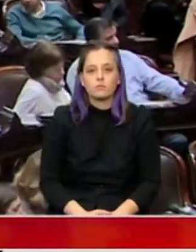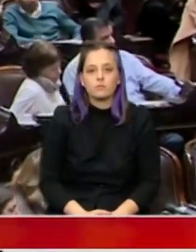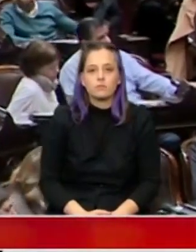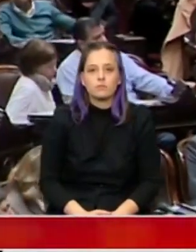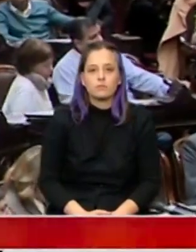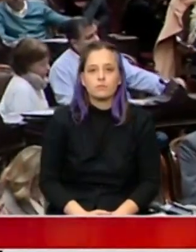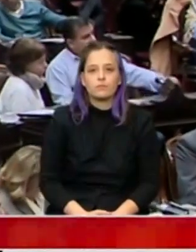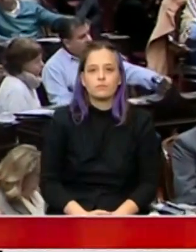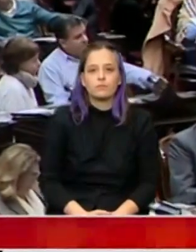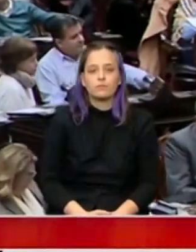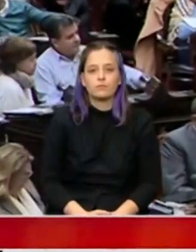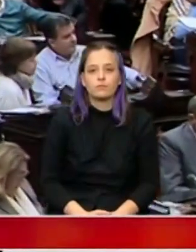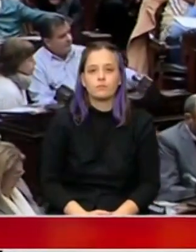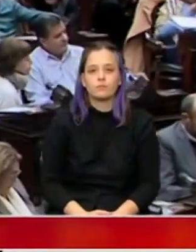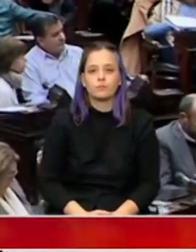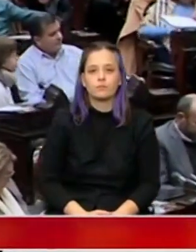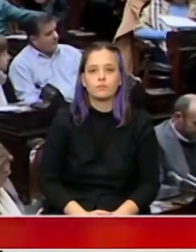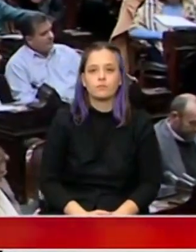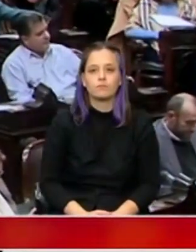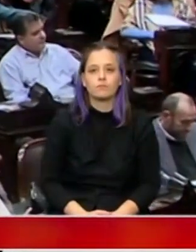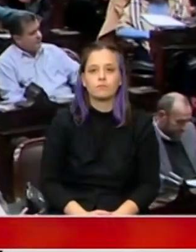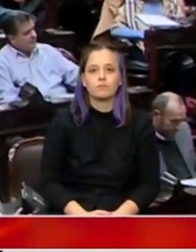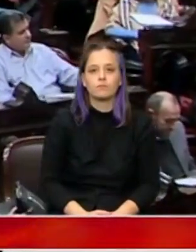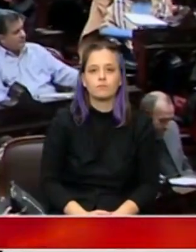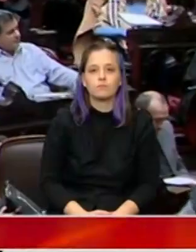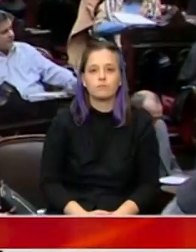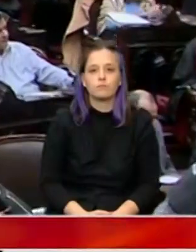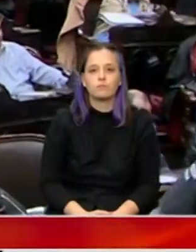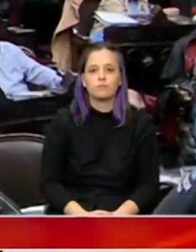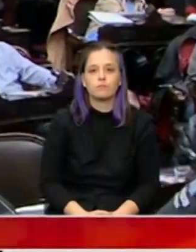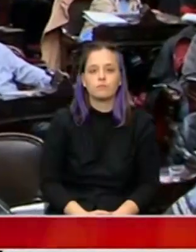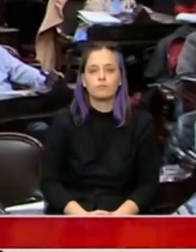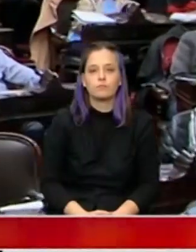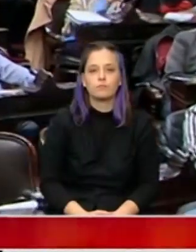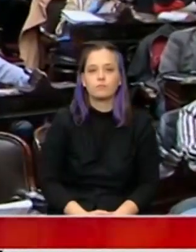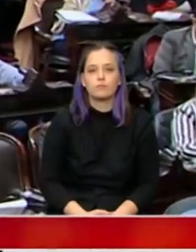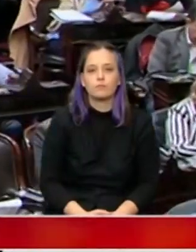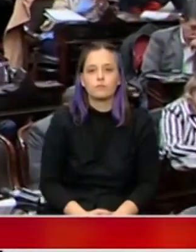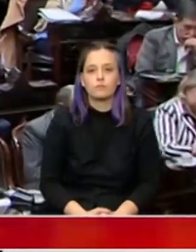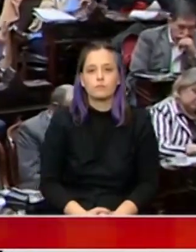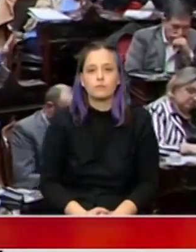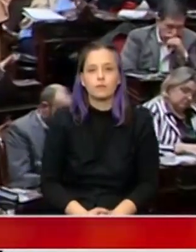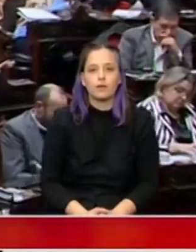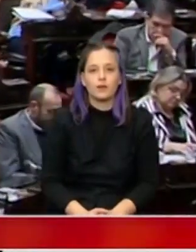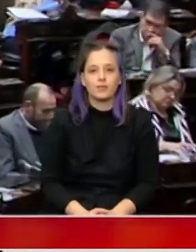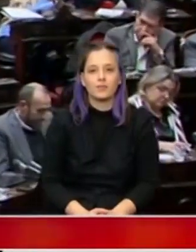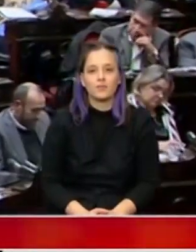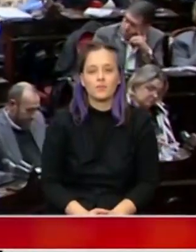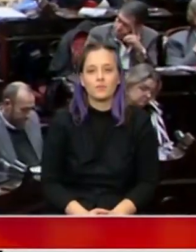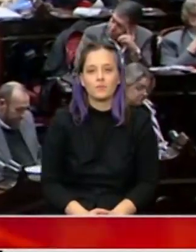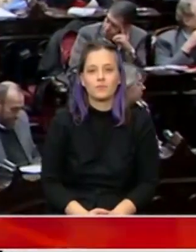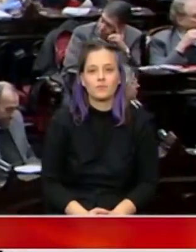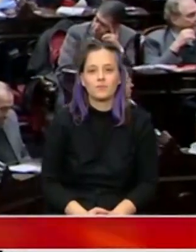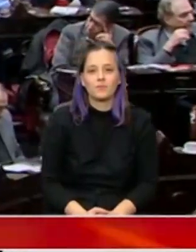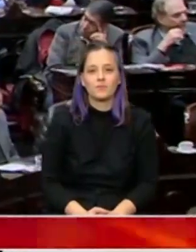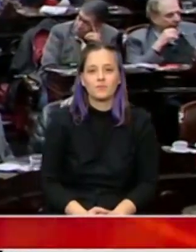113% prácticamente esta devaluación del 22% que tuvimos la semana pasada hizo que hoy los